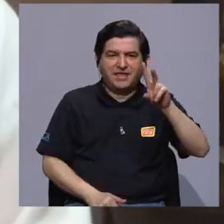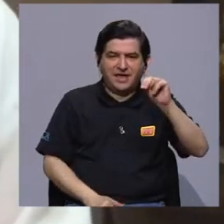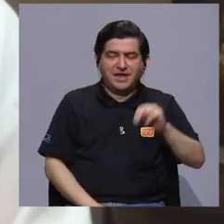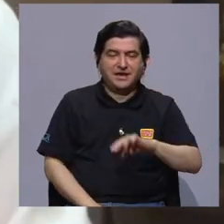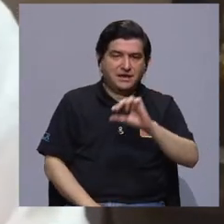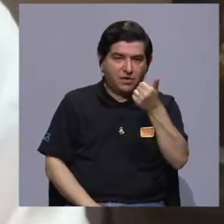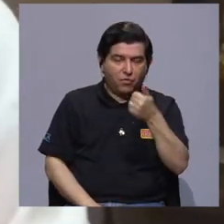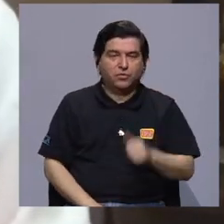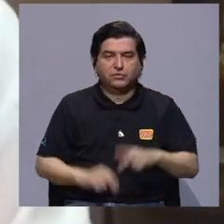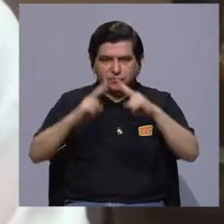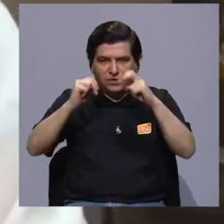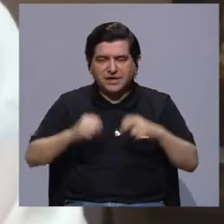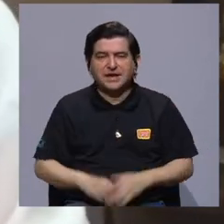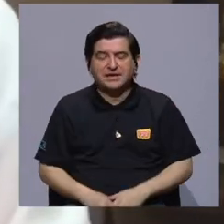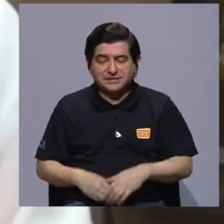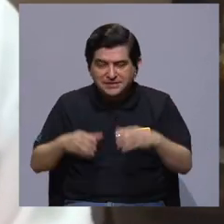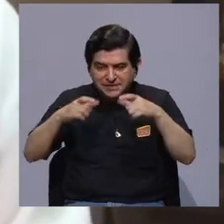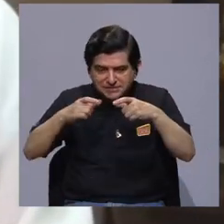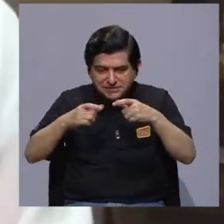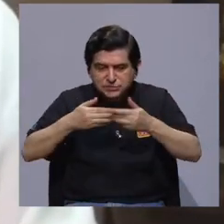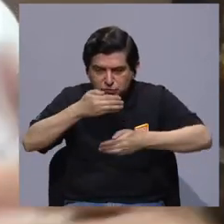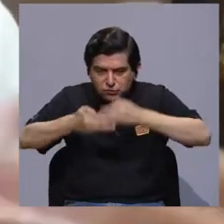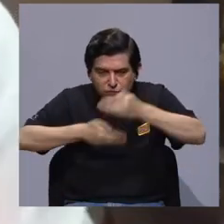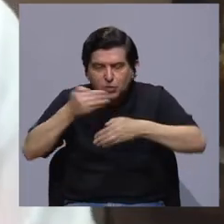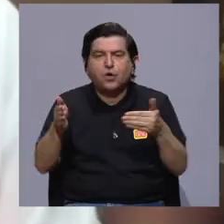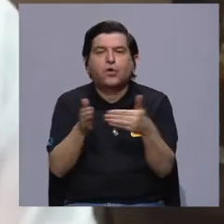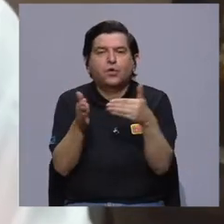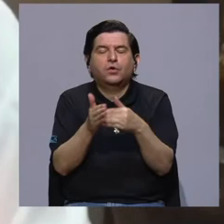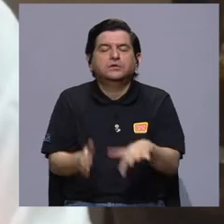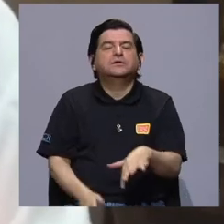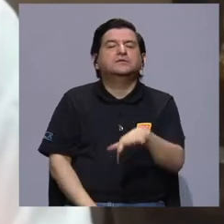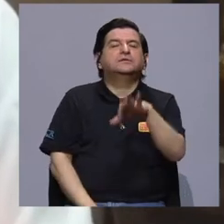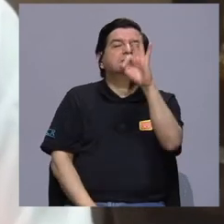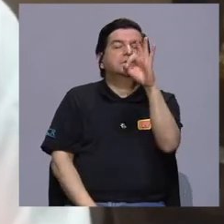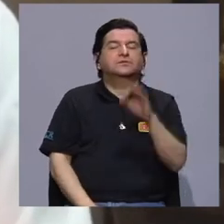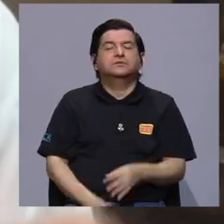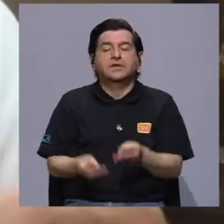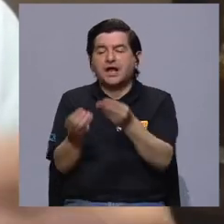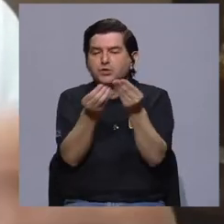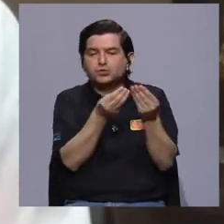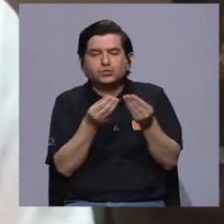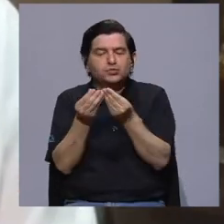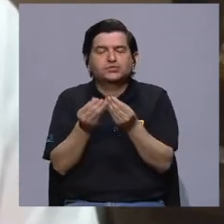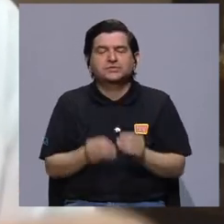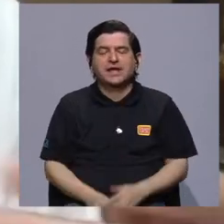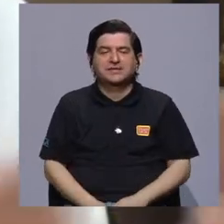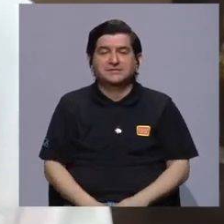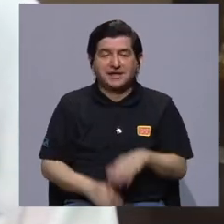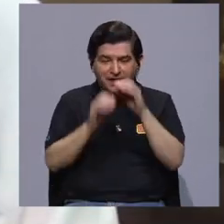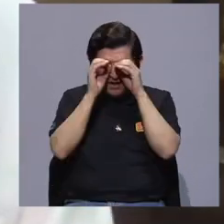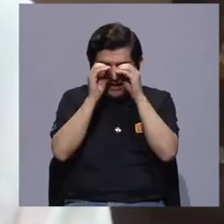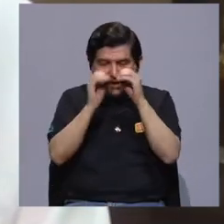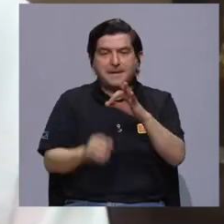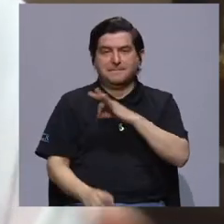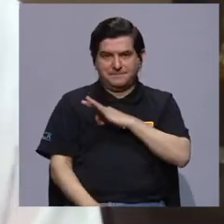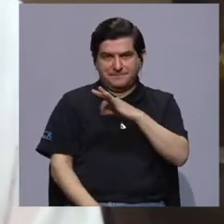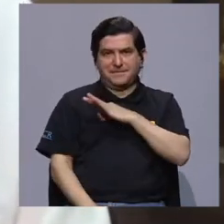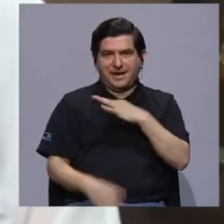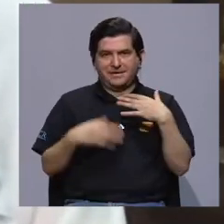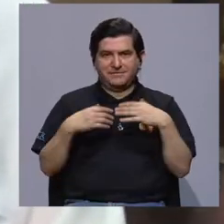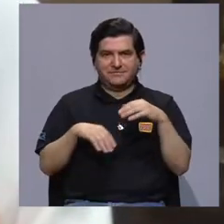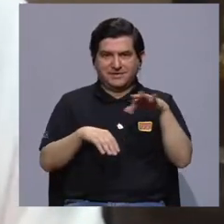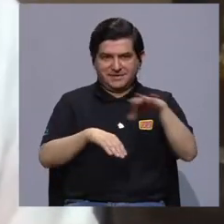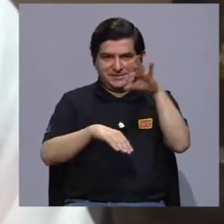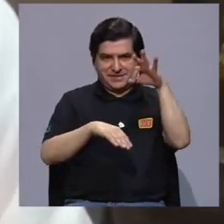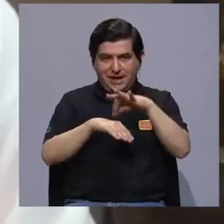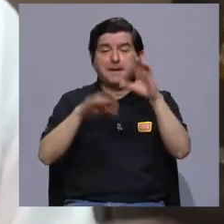de ADN y análisis a través de cultivo, con el objetivo de nuevo de encontrar sustancias que producen los microbios